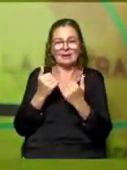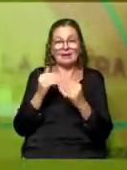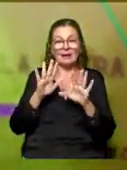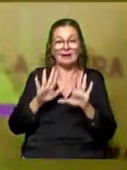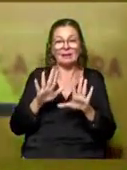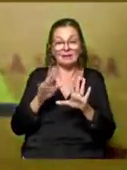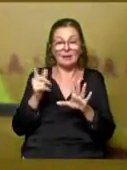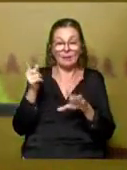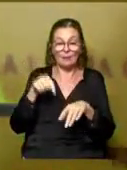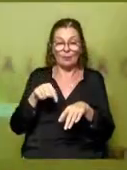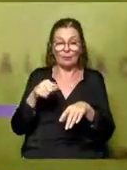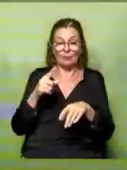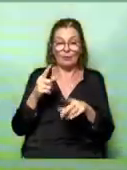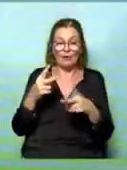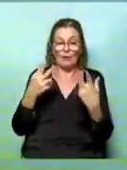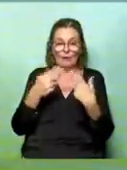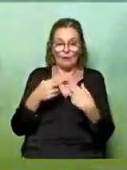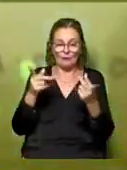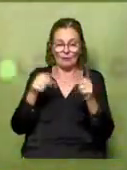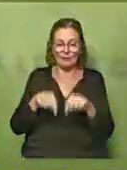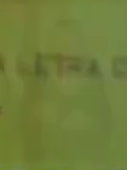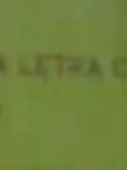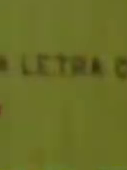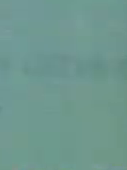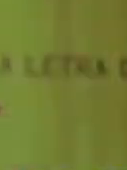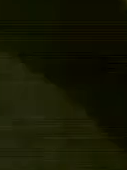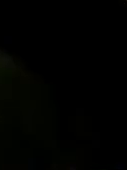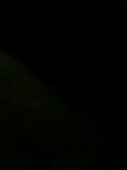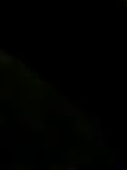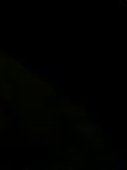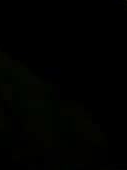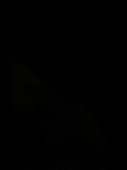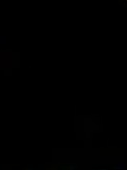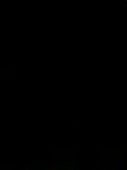que en unos minutos seguimos con más Letra Chica.